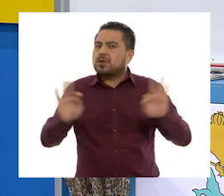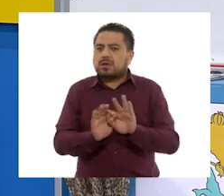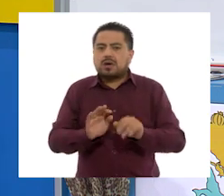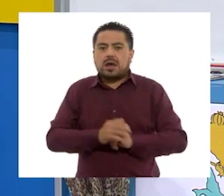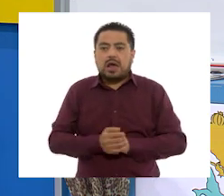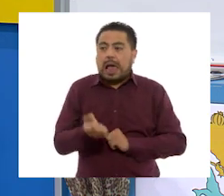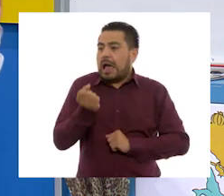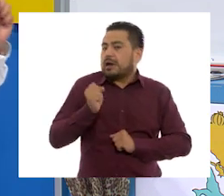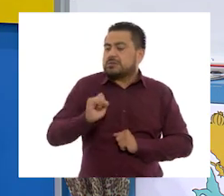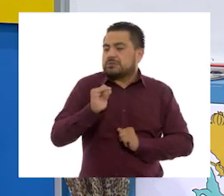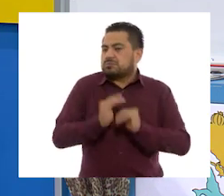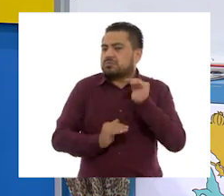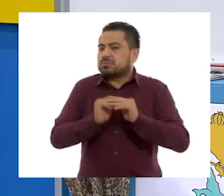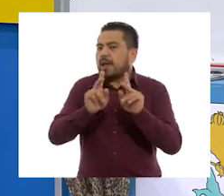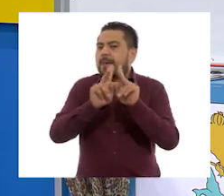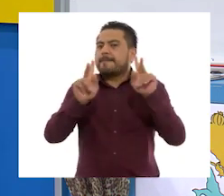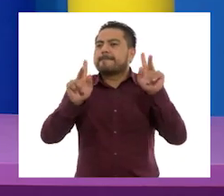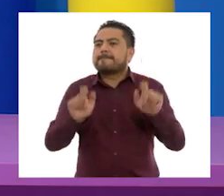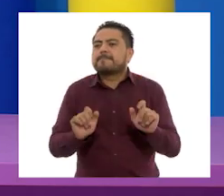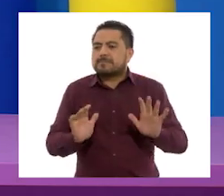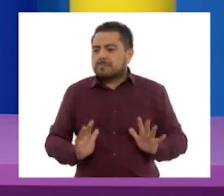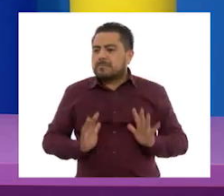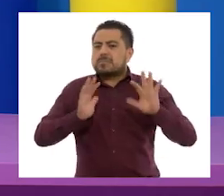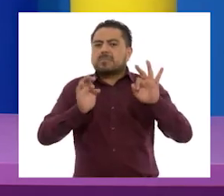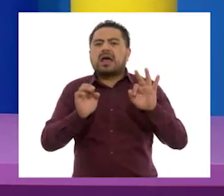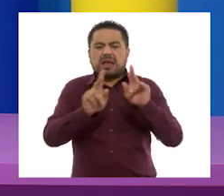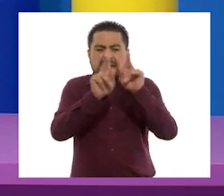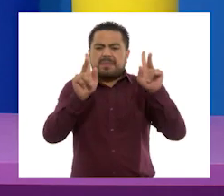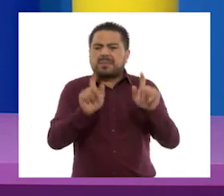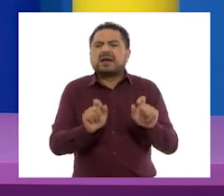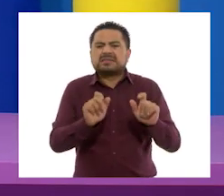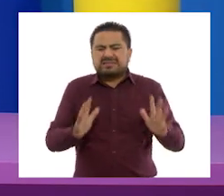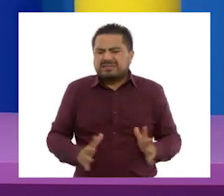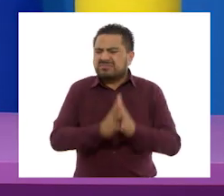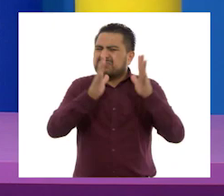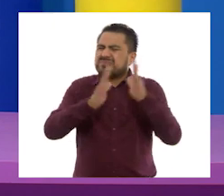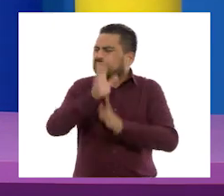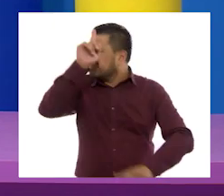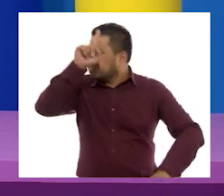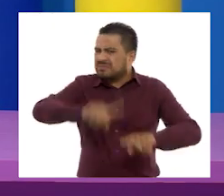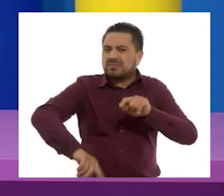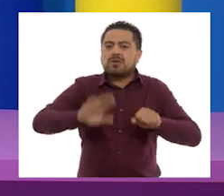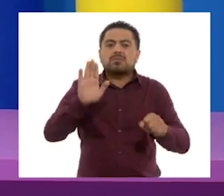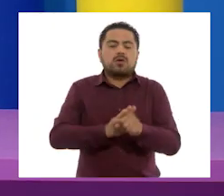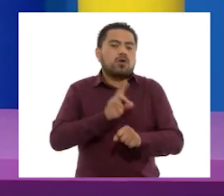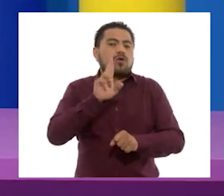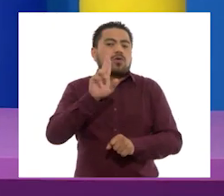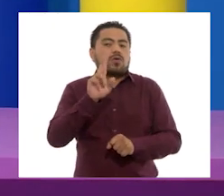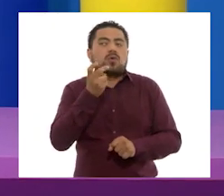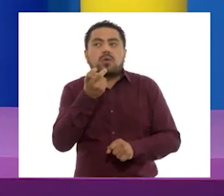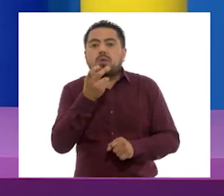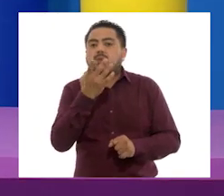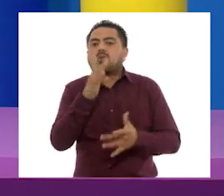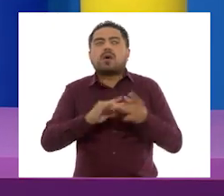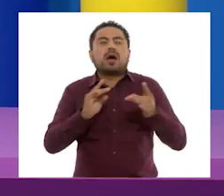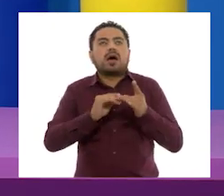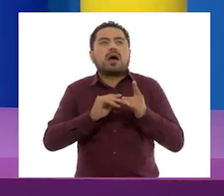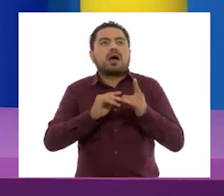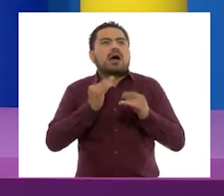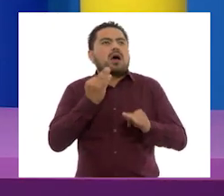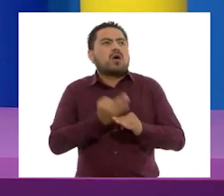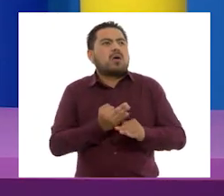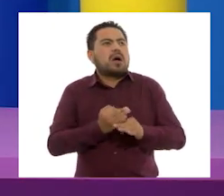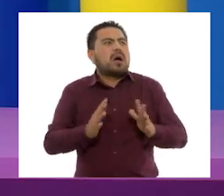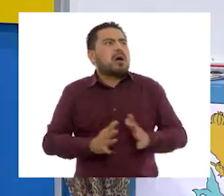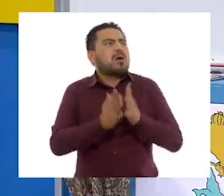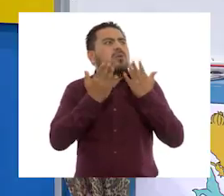así construimos paz. Pero la paz es que no haya guerra. Por eso, cuando no hay guerra, decimos, estamos en tiempos de